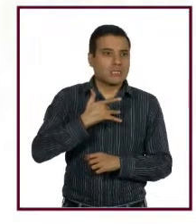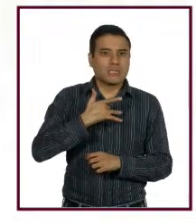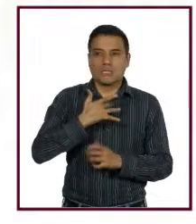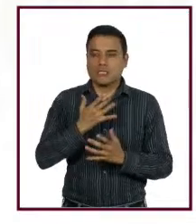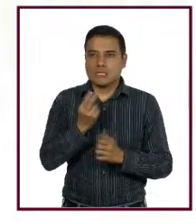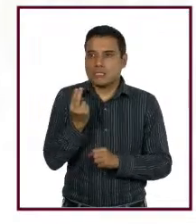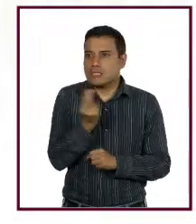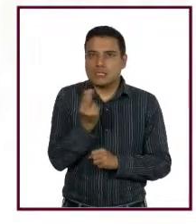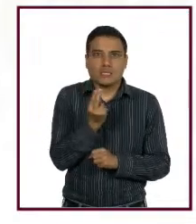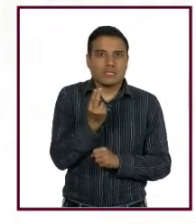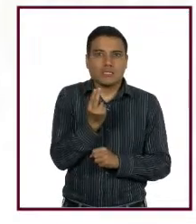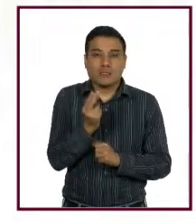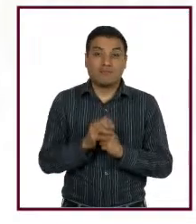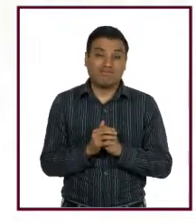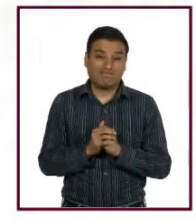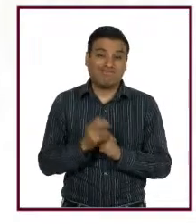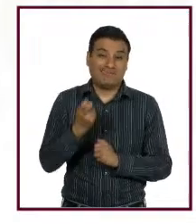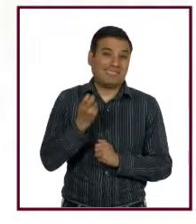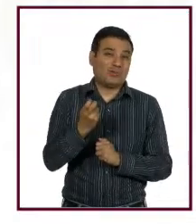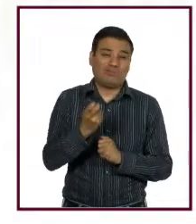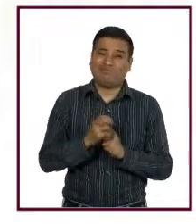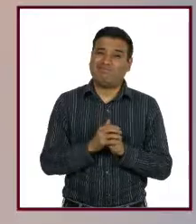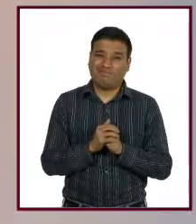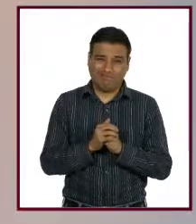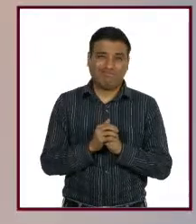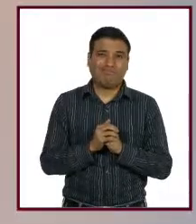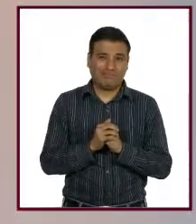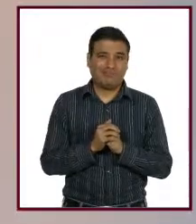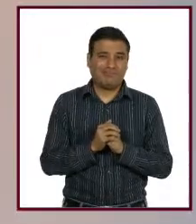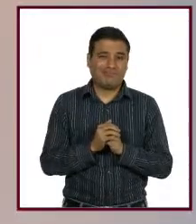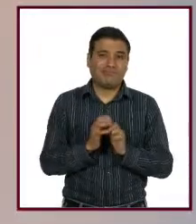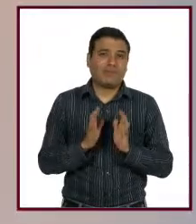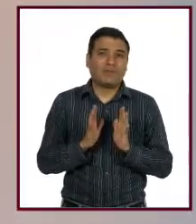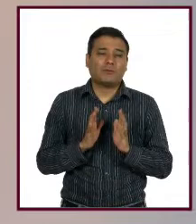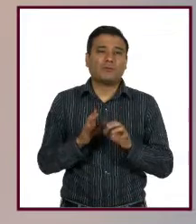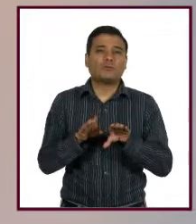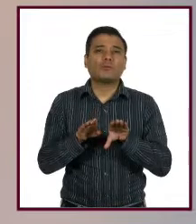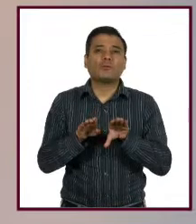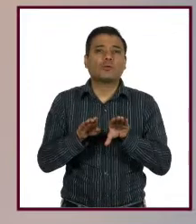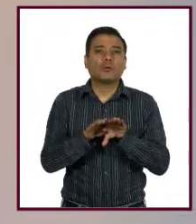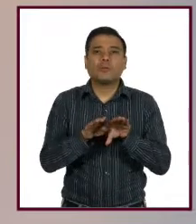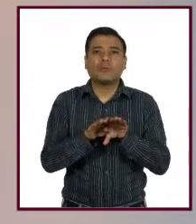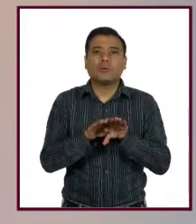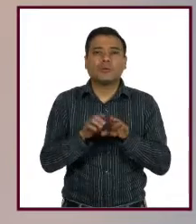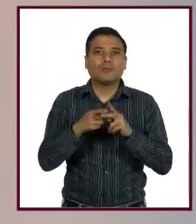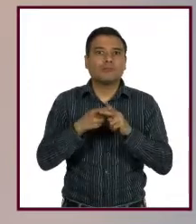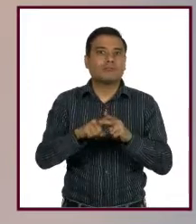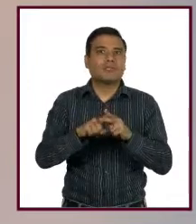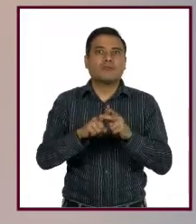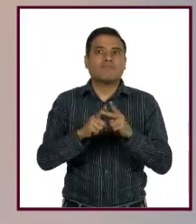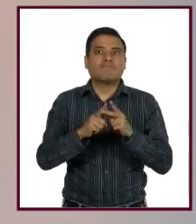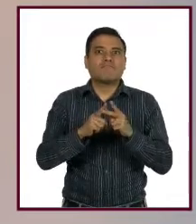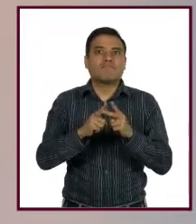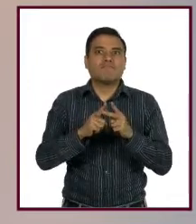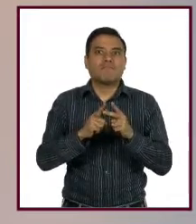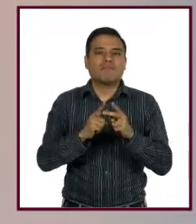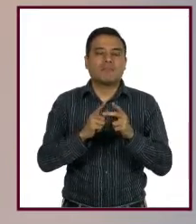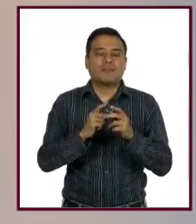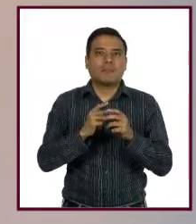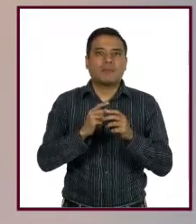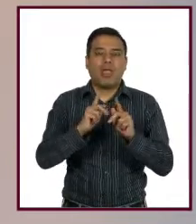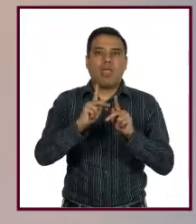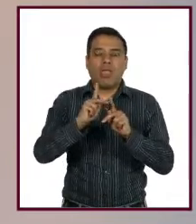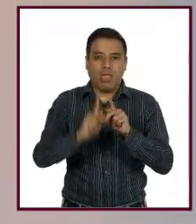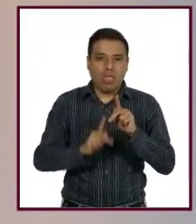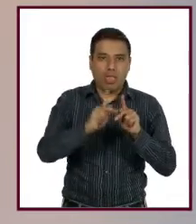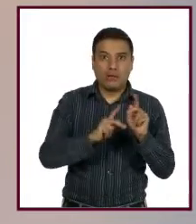vida cotidiana. El que esto empiece a disrumpir, por así decirlo, mis actividades, mi funcionalidad, y me